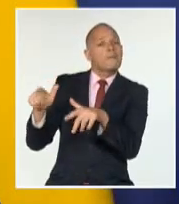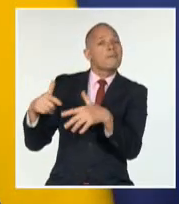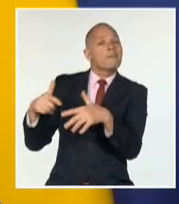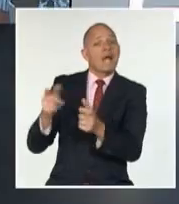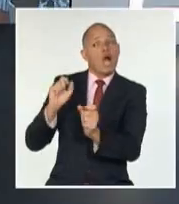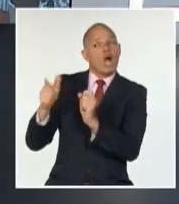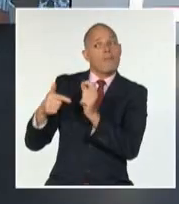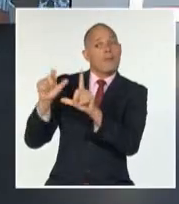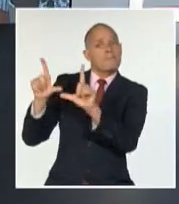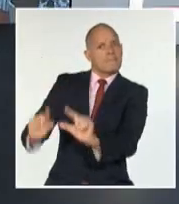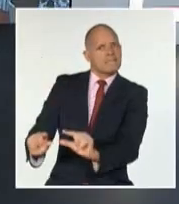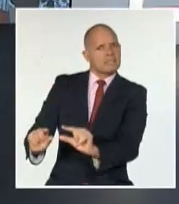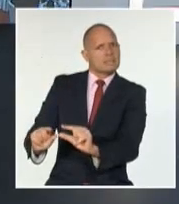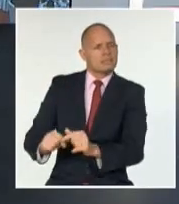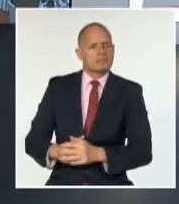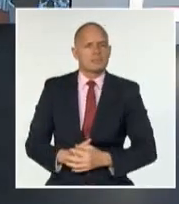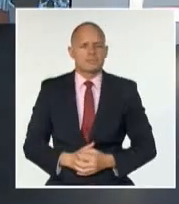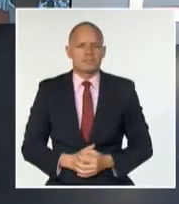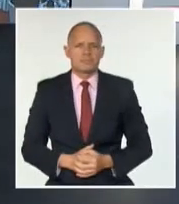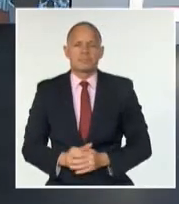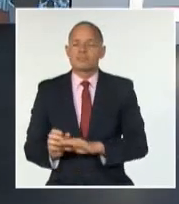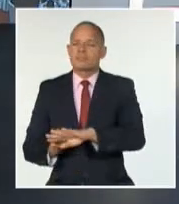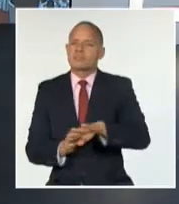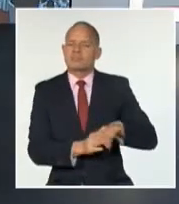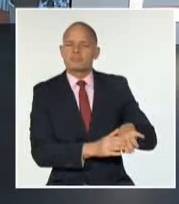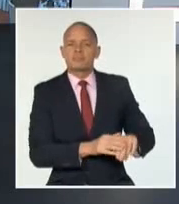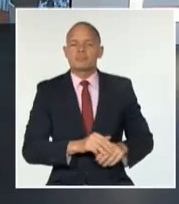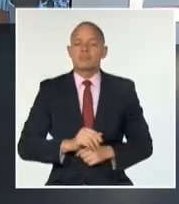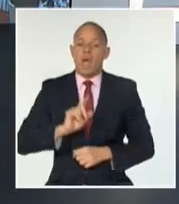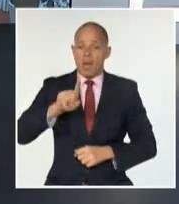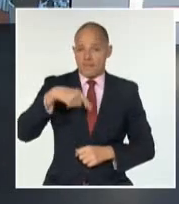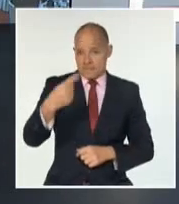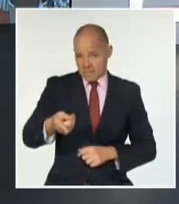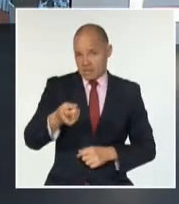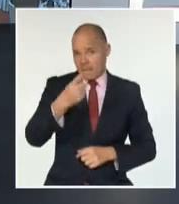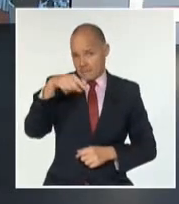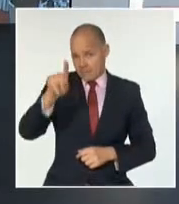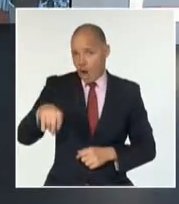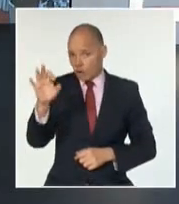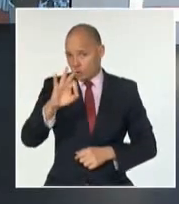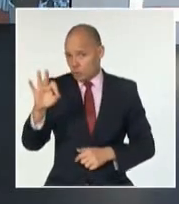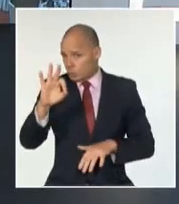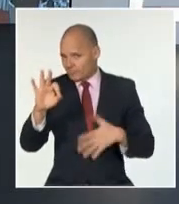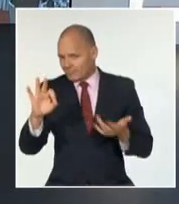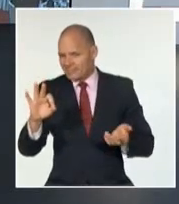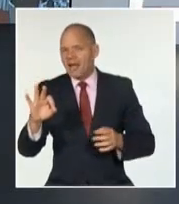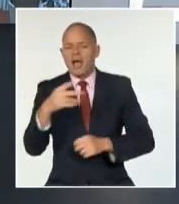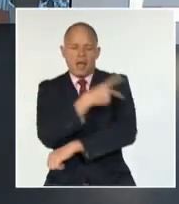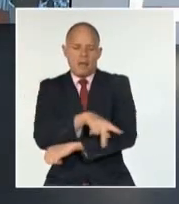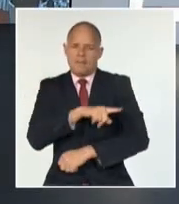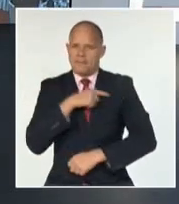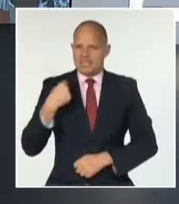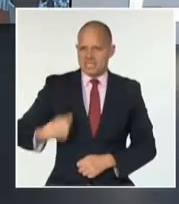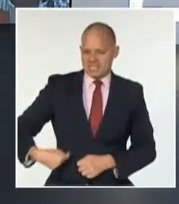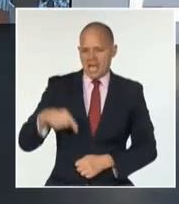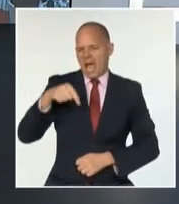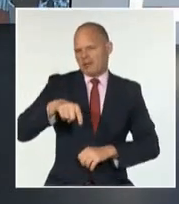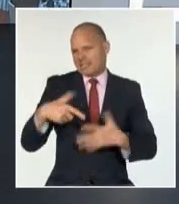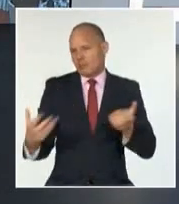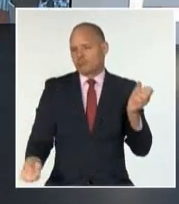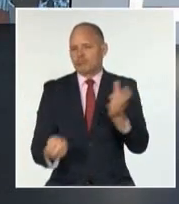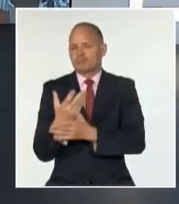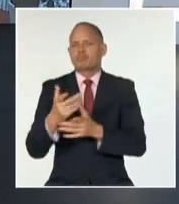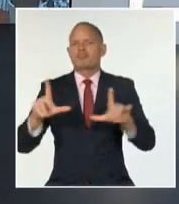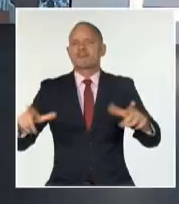demanda. Este 1 de octubre se celebra el Día del Gigante Asiático a propósito de cumplirse el aniversario 74 de la Fundación de la